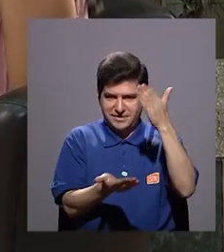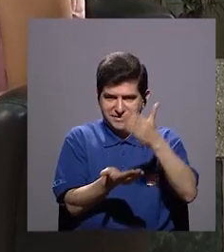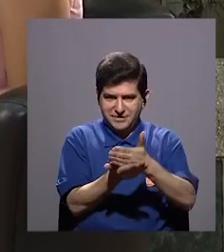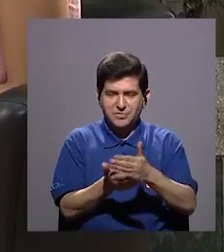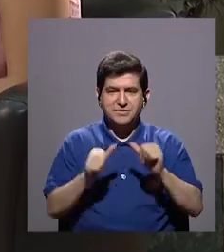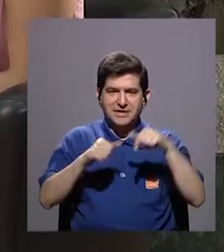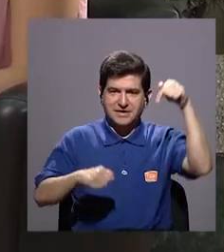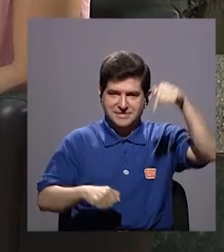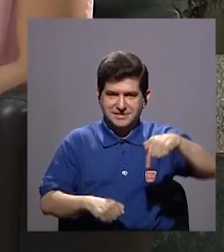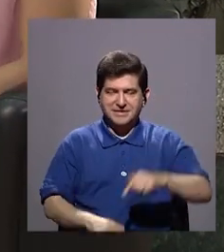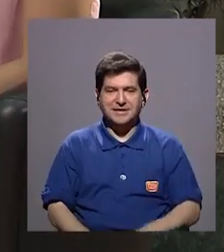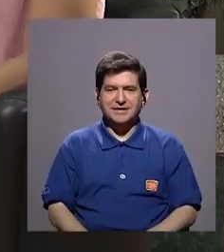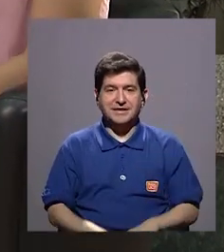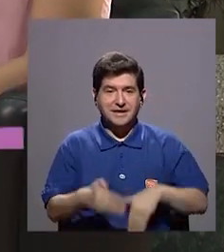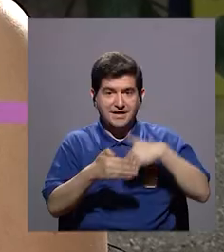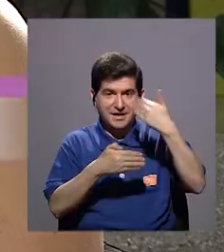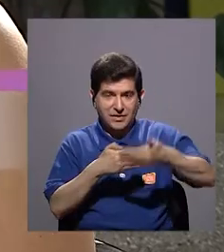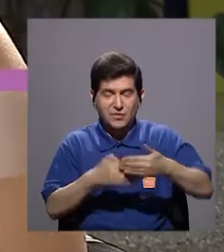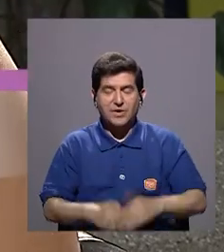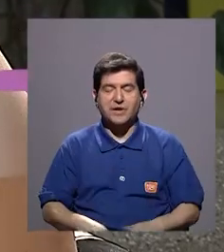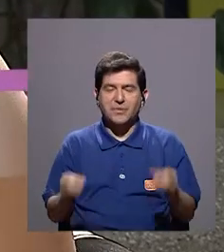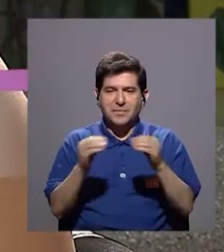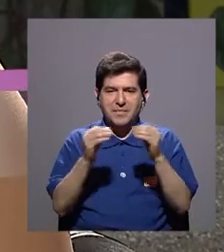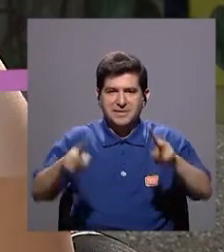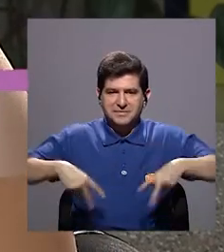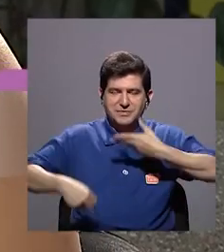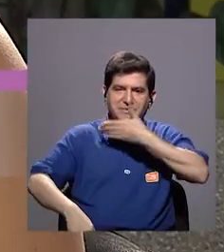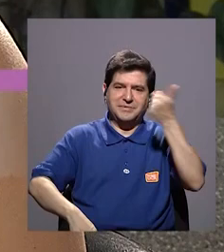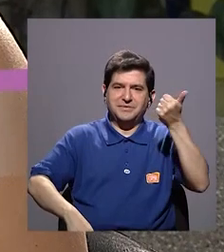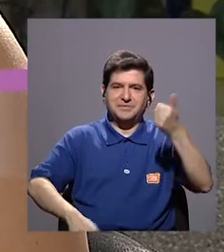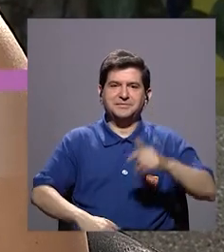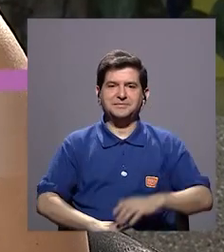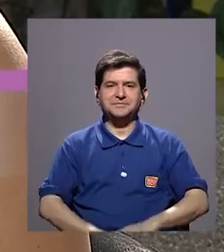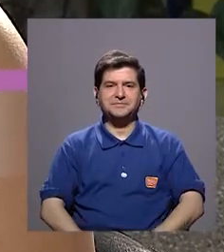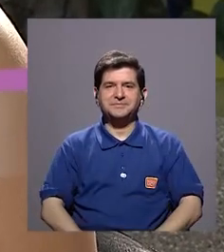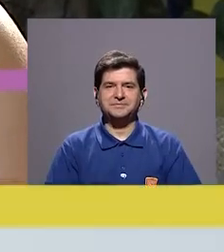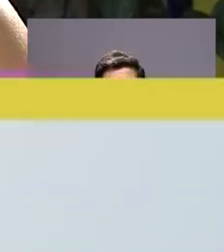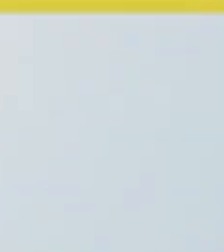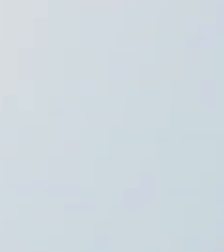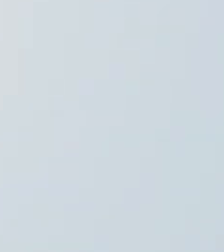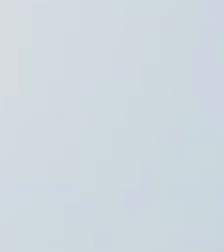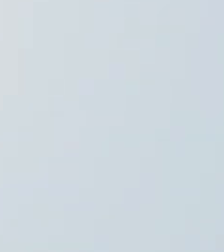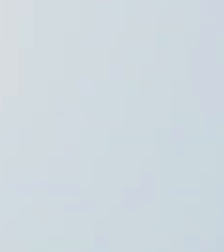una segunda pausa, quédese con nosotros y ya regresamos con más de Vivir Mejor.